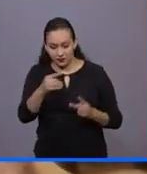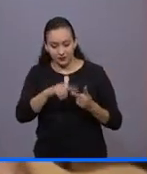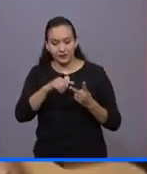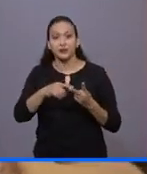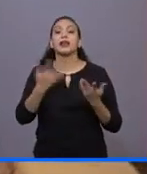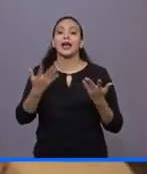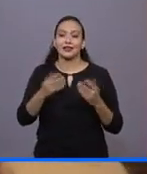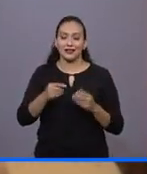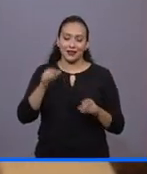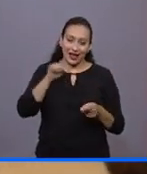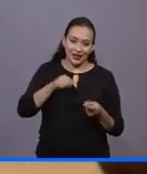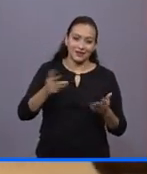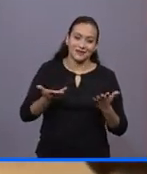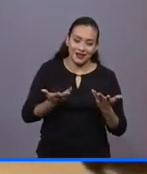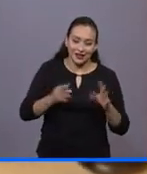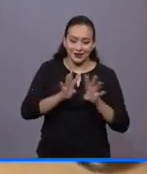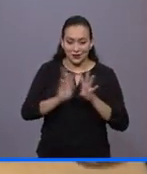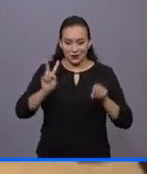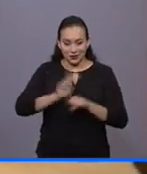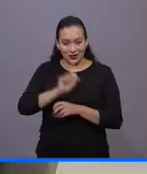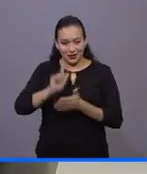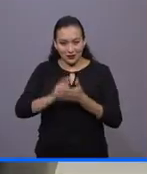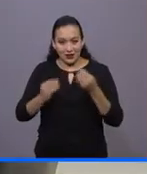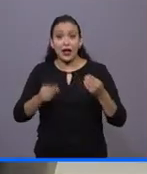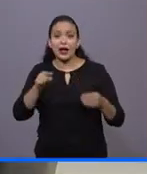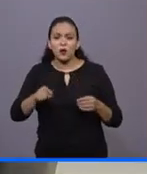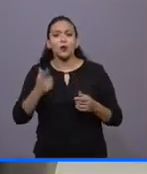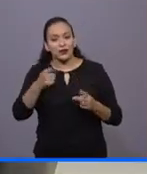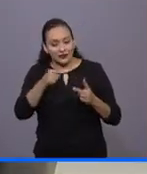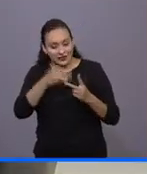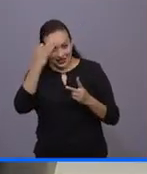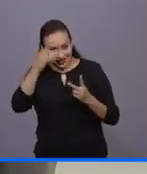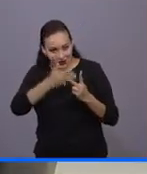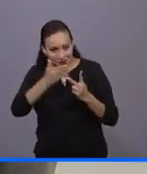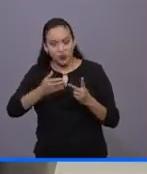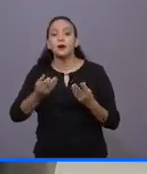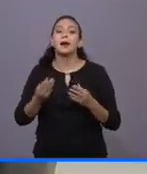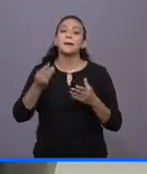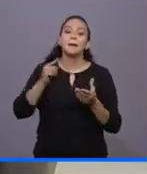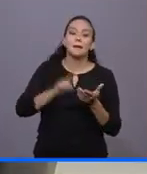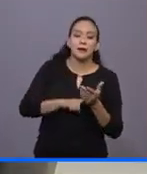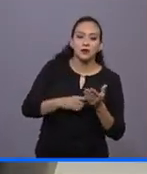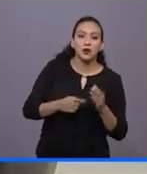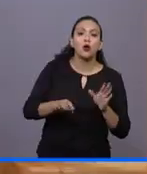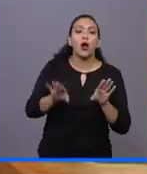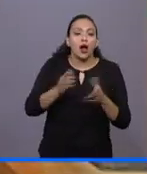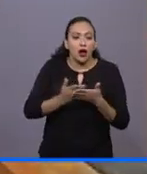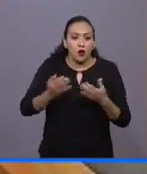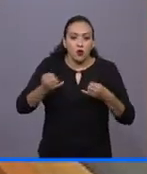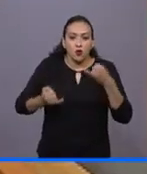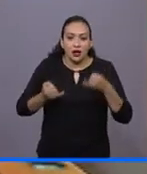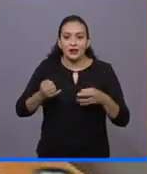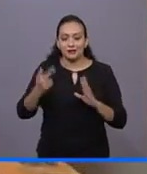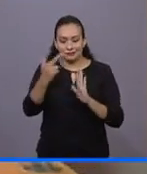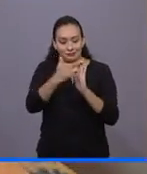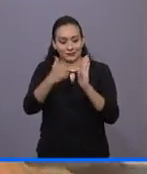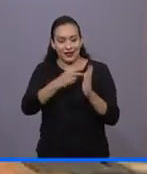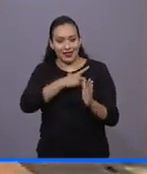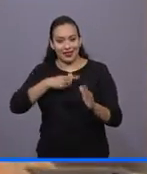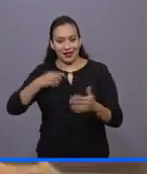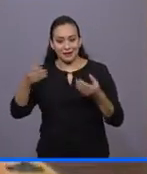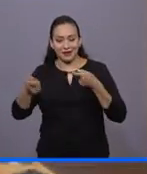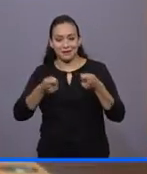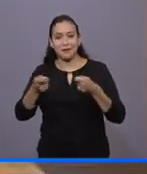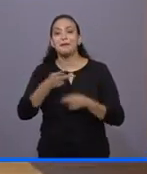del Consejo de la Judicatura Federal. Se fijaron las bases de la carrera judicial. La designación de las y los jueces, así como de las y